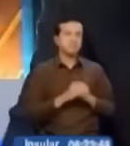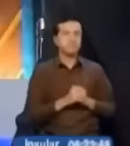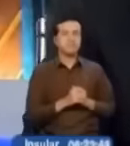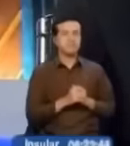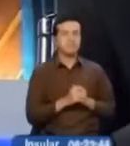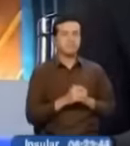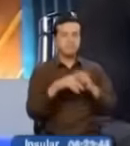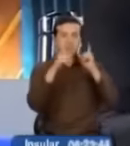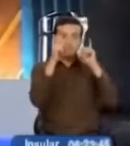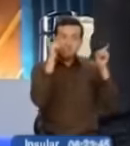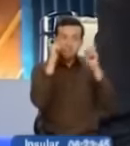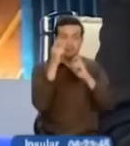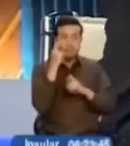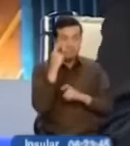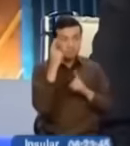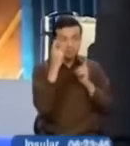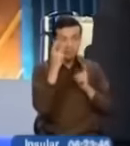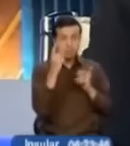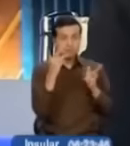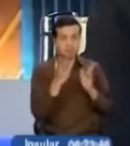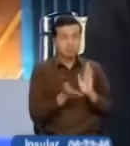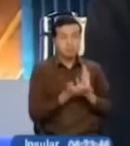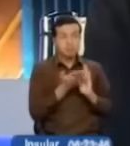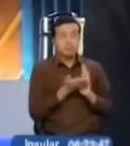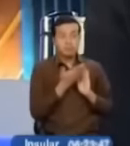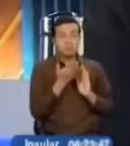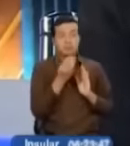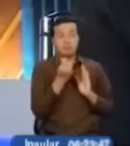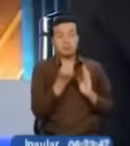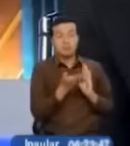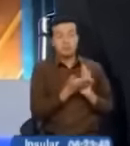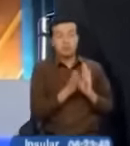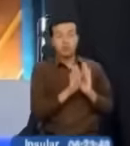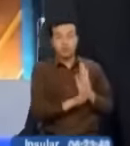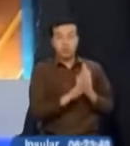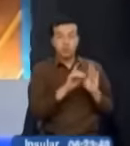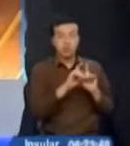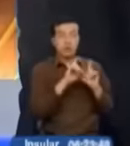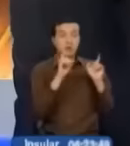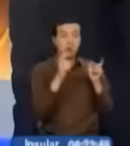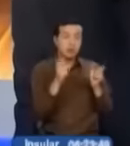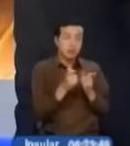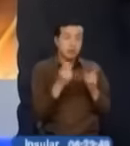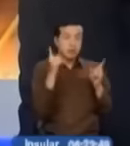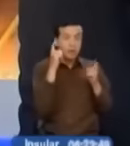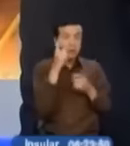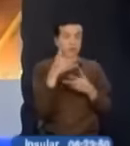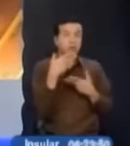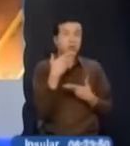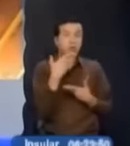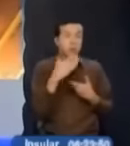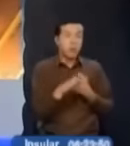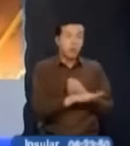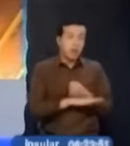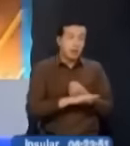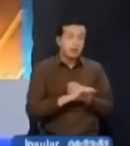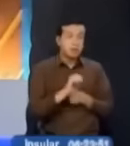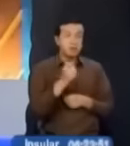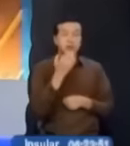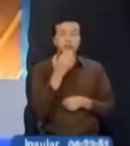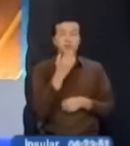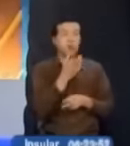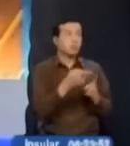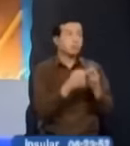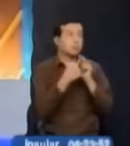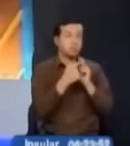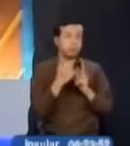esté regulado, va a incidir también en la estructura de costos. Si esa estructura de costos es complicada, no voy a poder llegar a la base para poder financiar